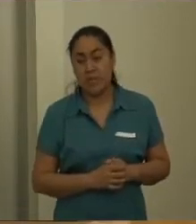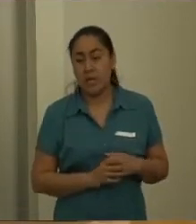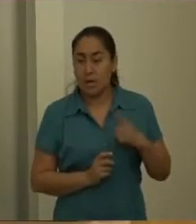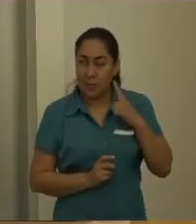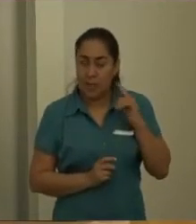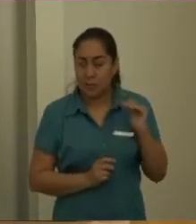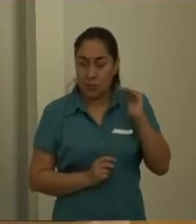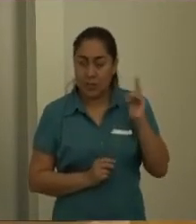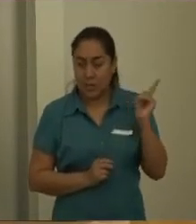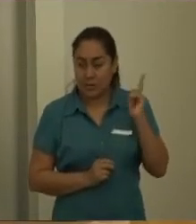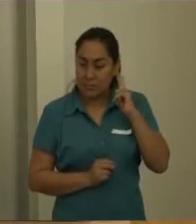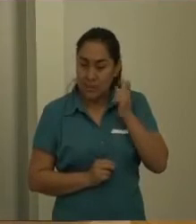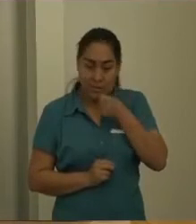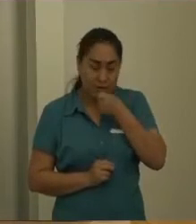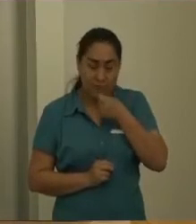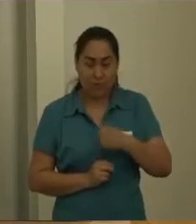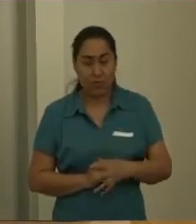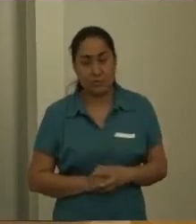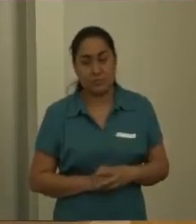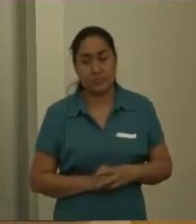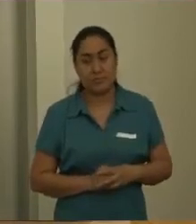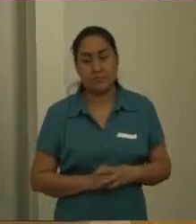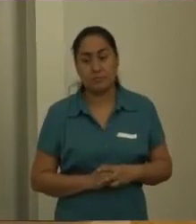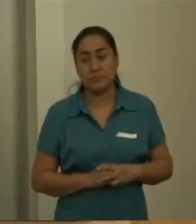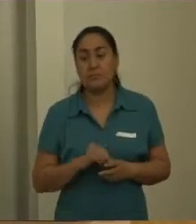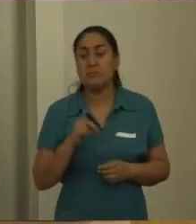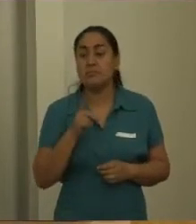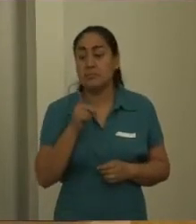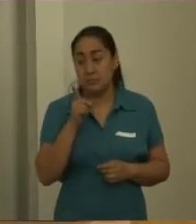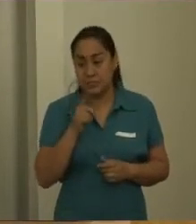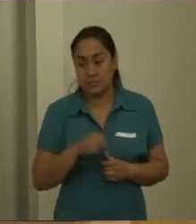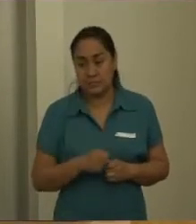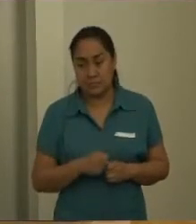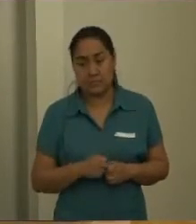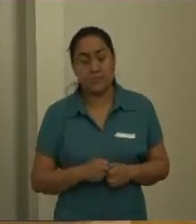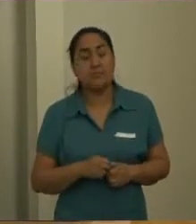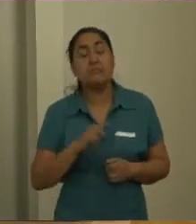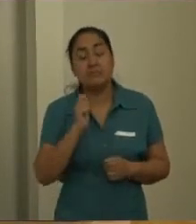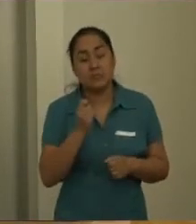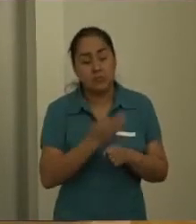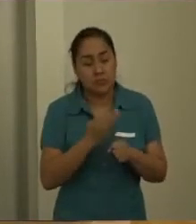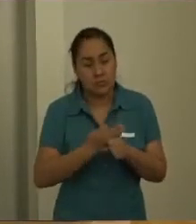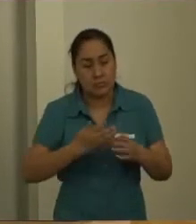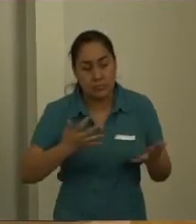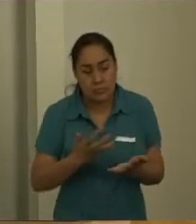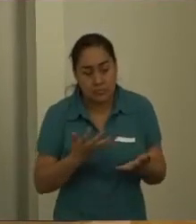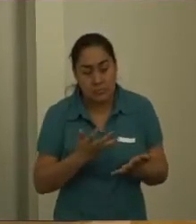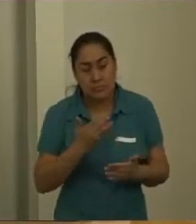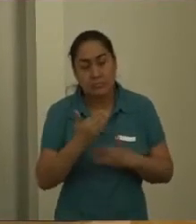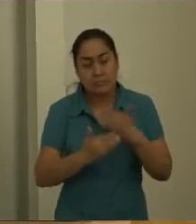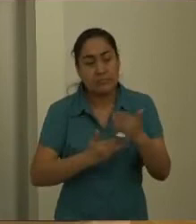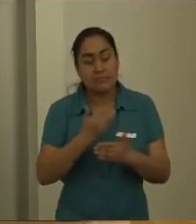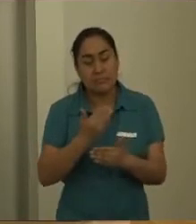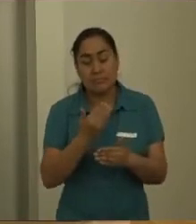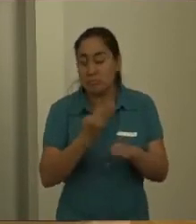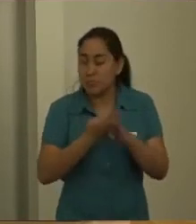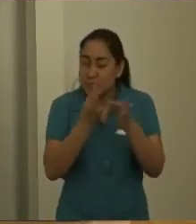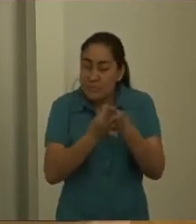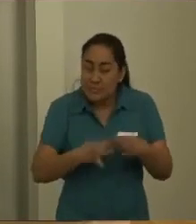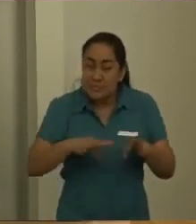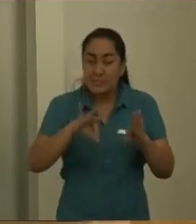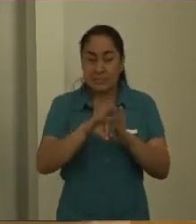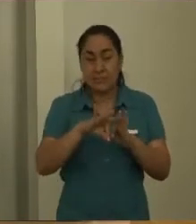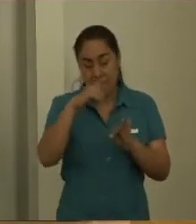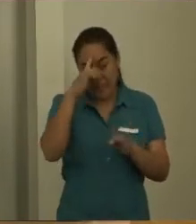convirtiendo la consulta en un procedimiento en un mero requisito formal a